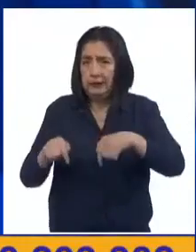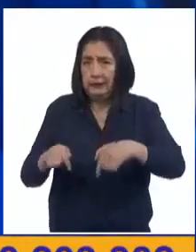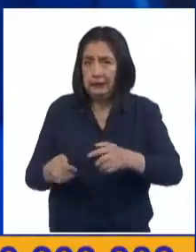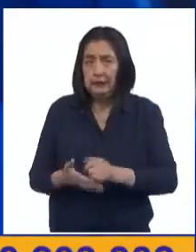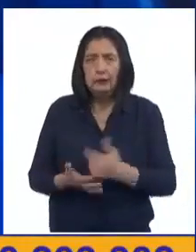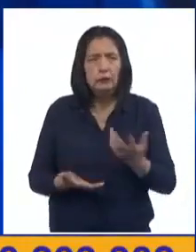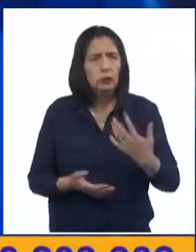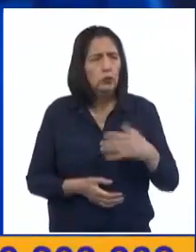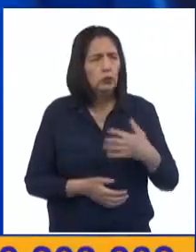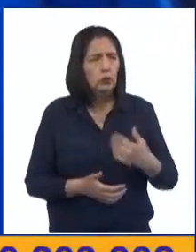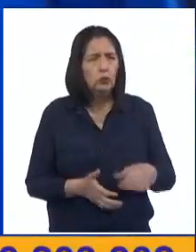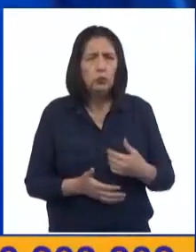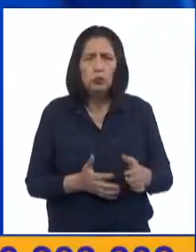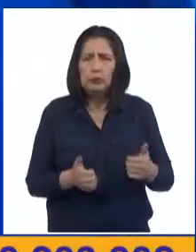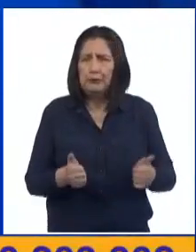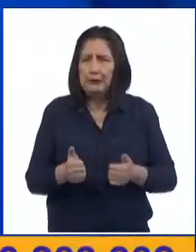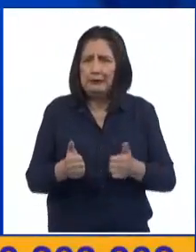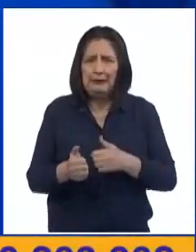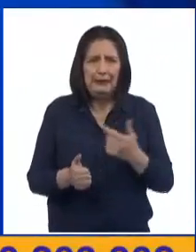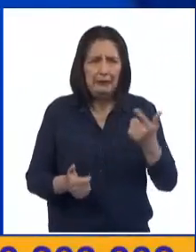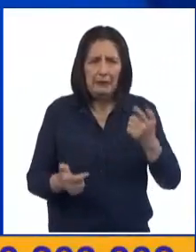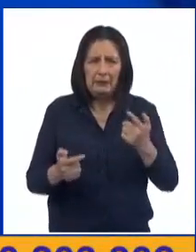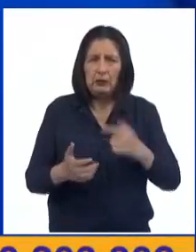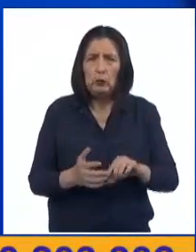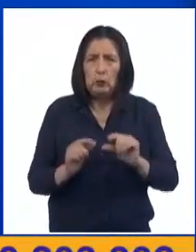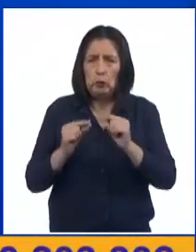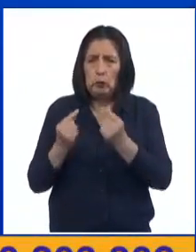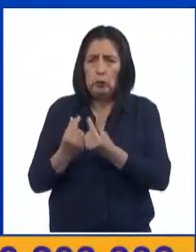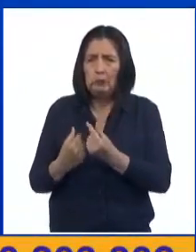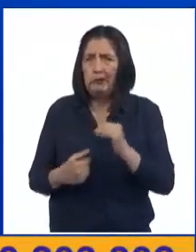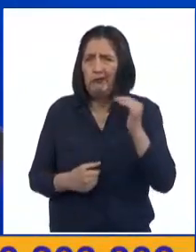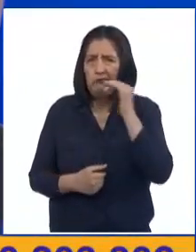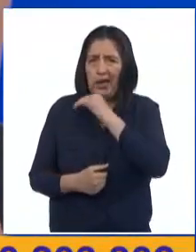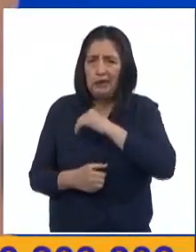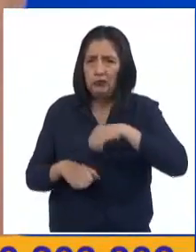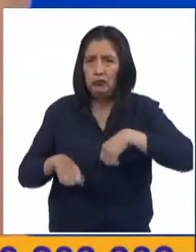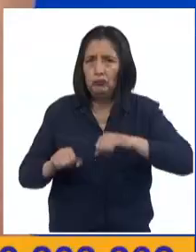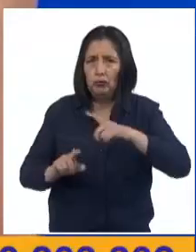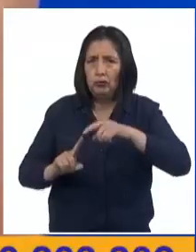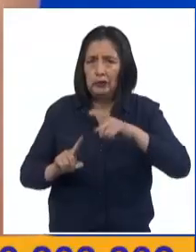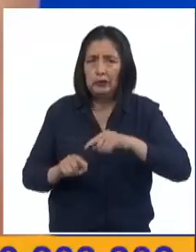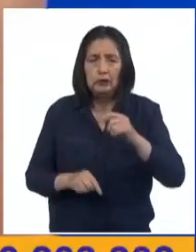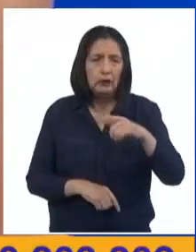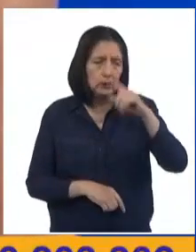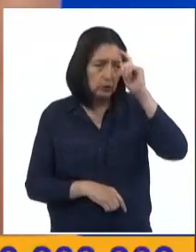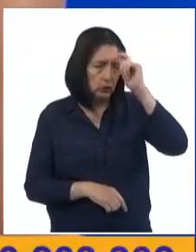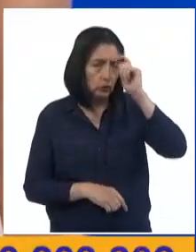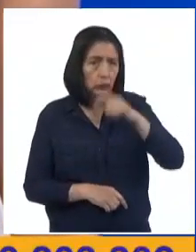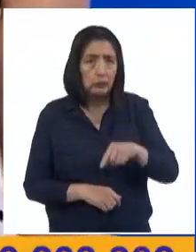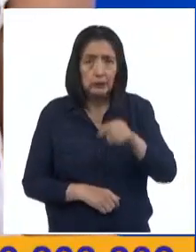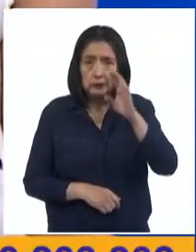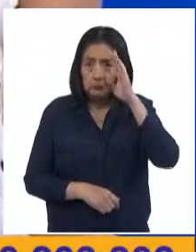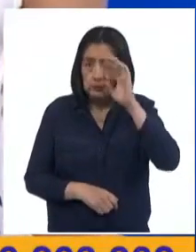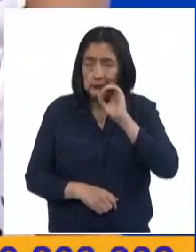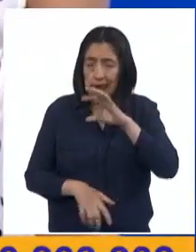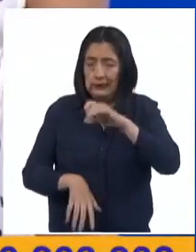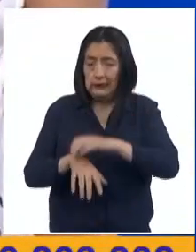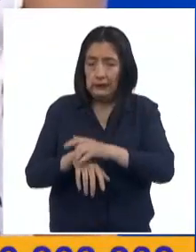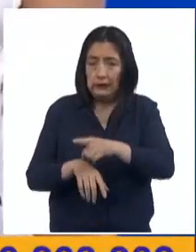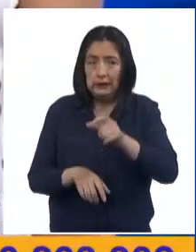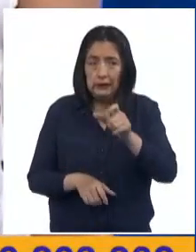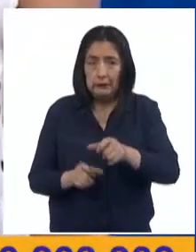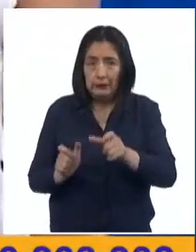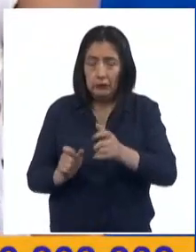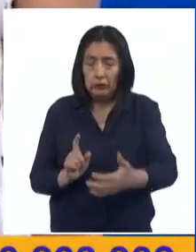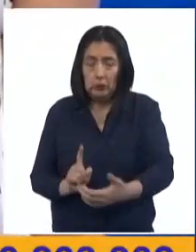A contarles que en medio de una persecución y balacera cayó una banda de falsos mototaxistas en Tumbes. Según la policía, los detenidos